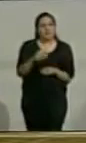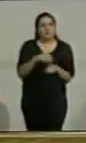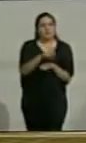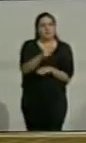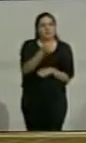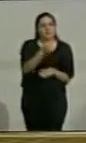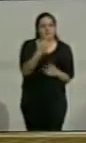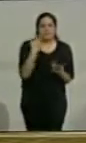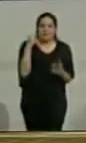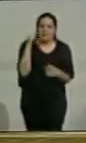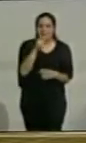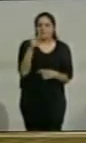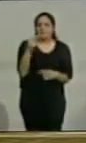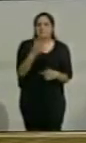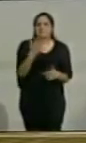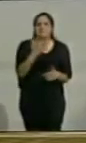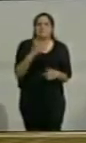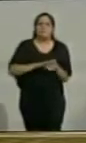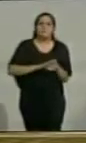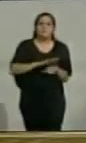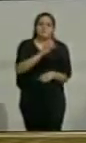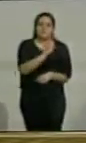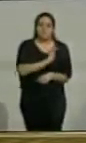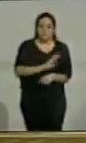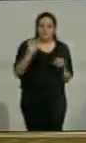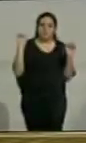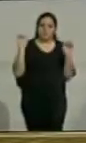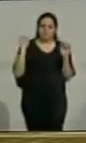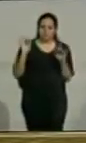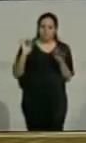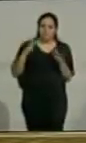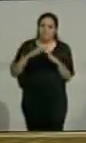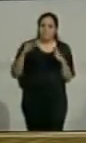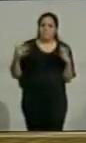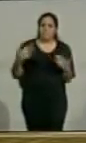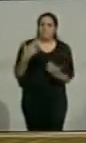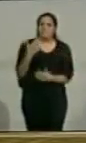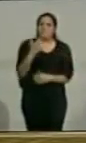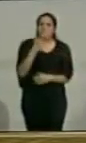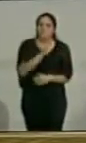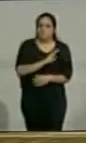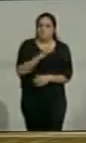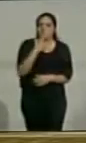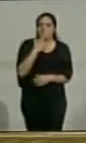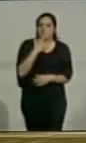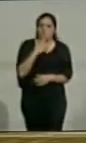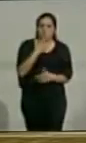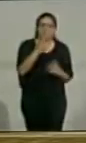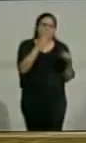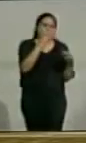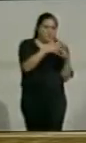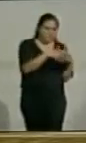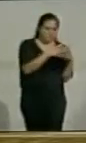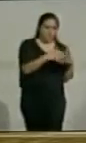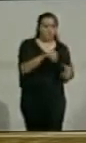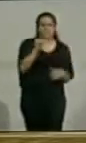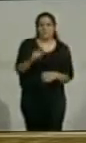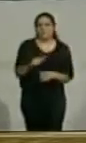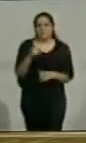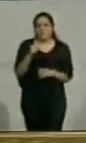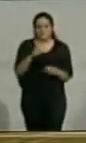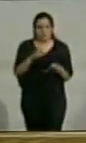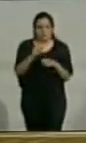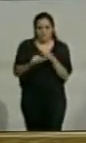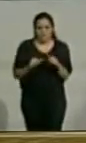de agua para poder aprovecharla en toda la industria, en la ganadería y sobre todo en la agricultura.